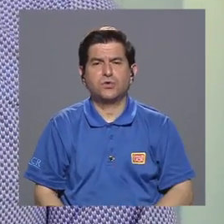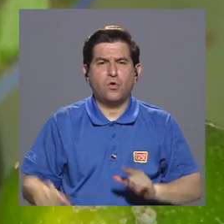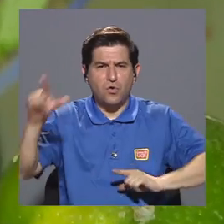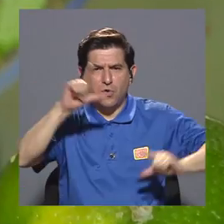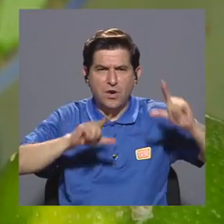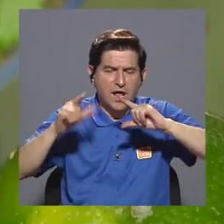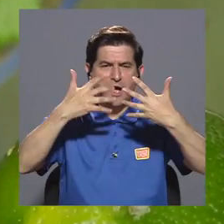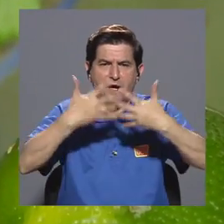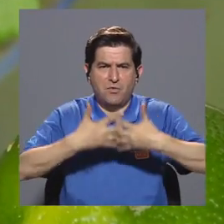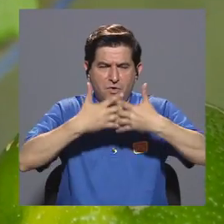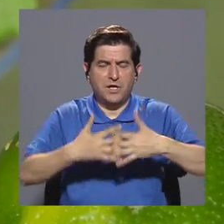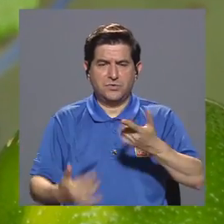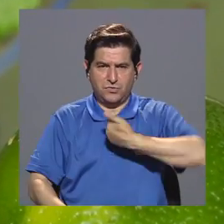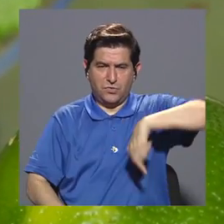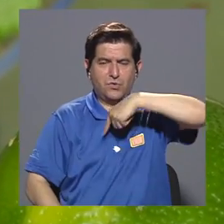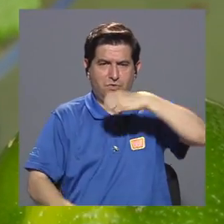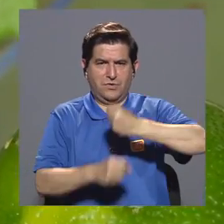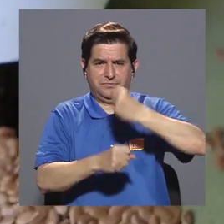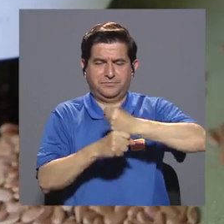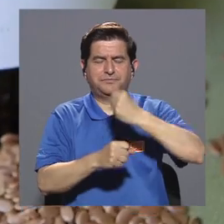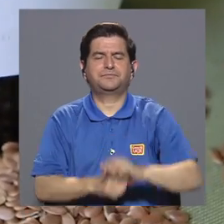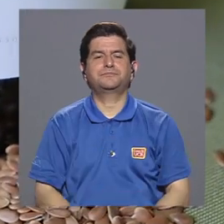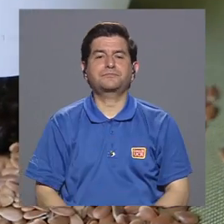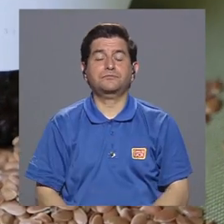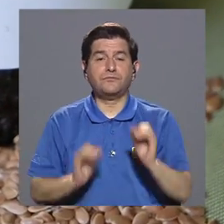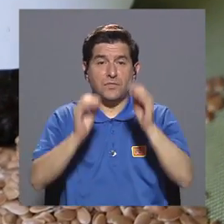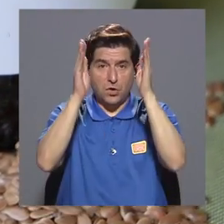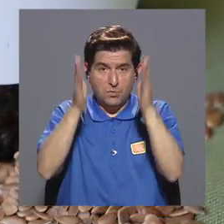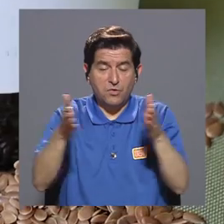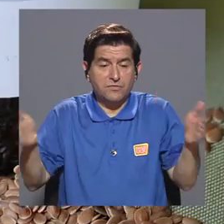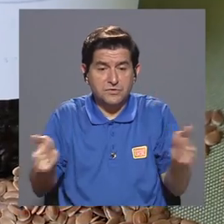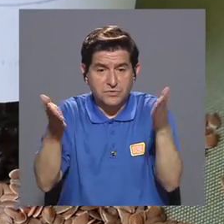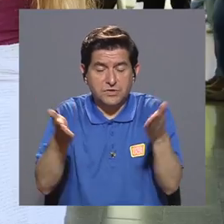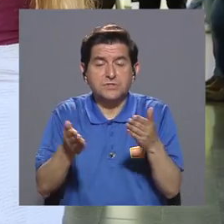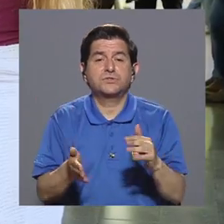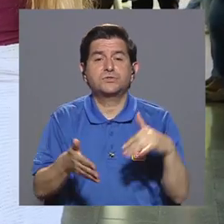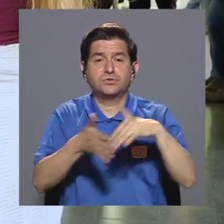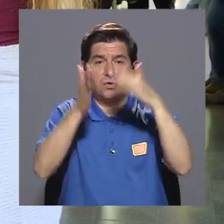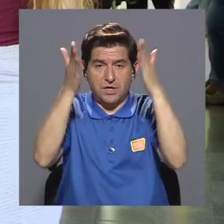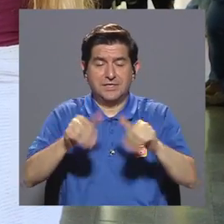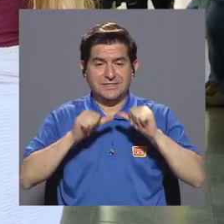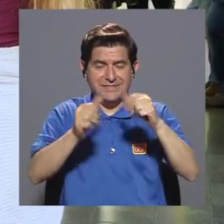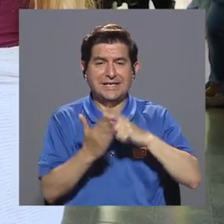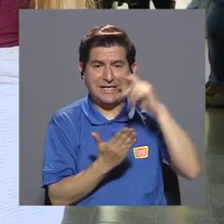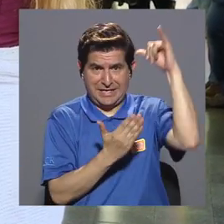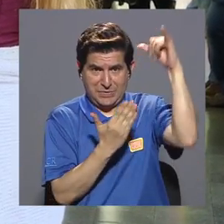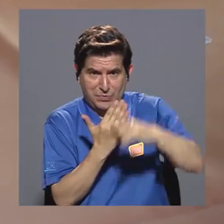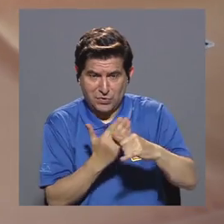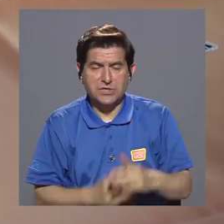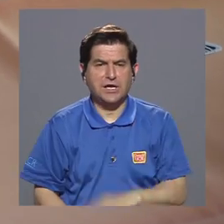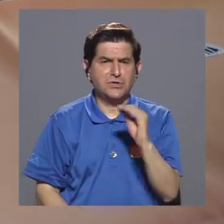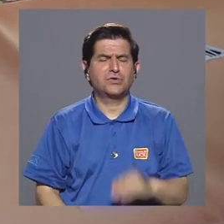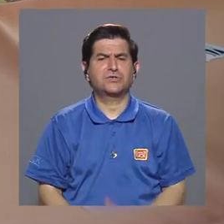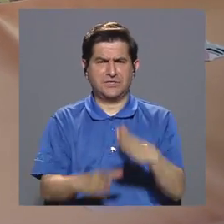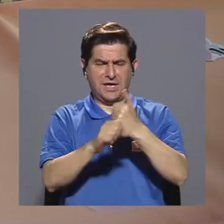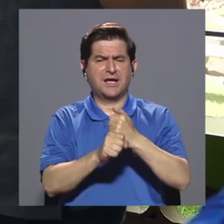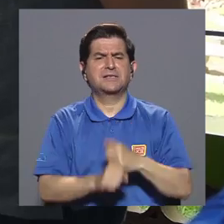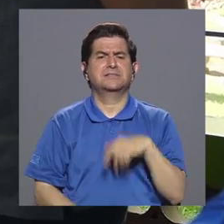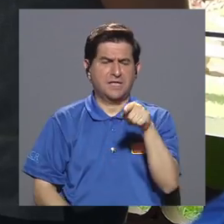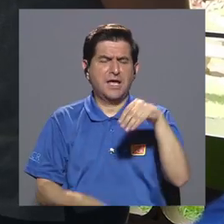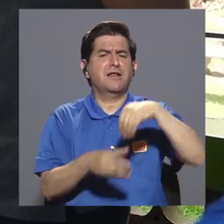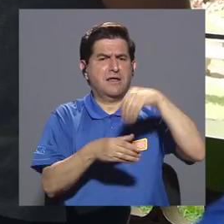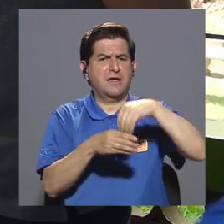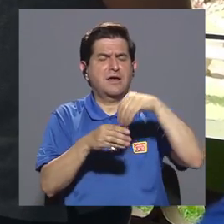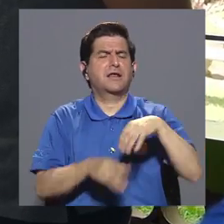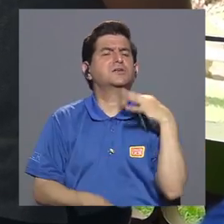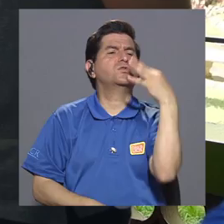2, que es el que específicamente trabajamos. El docente instó a los estudiantes a seguir con sus proyectos y convertirlos en